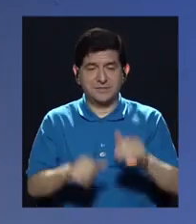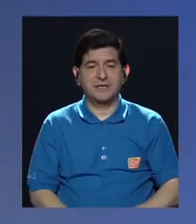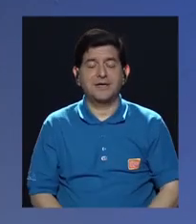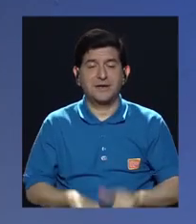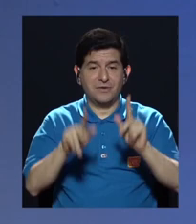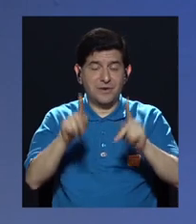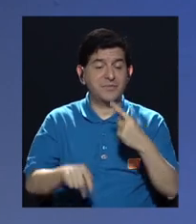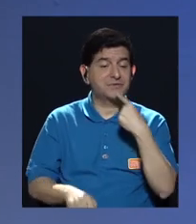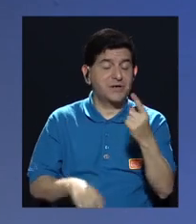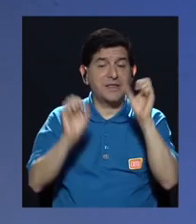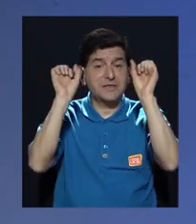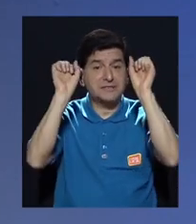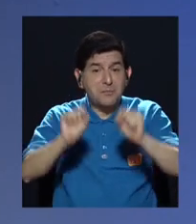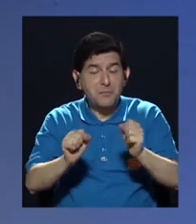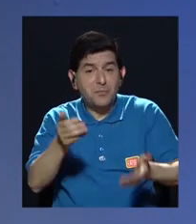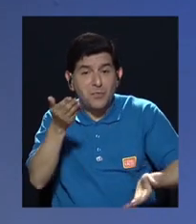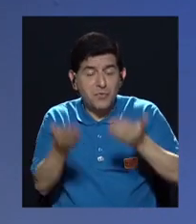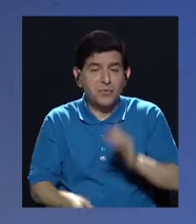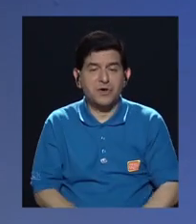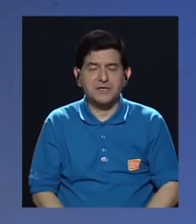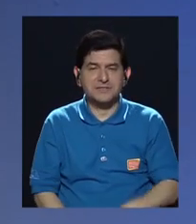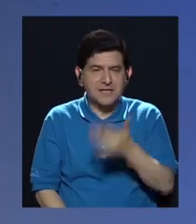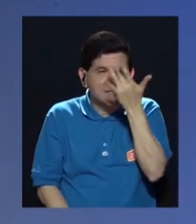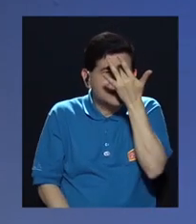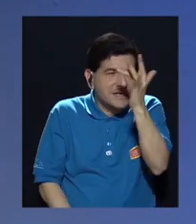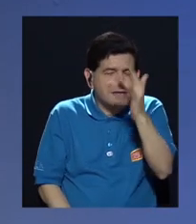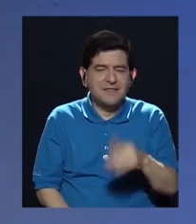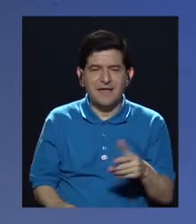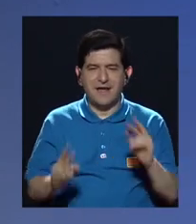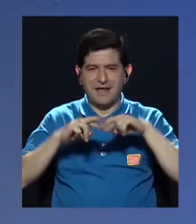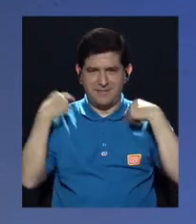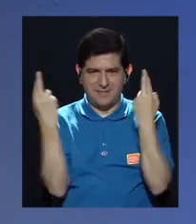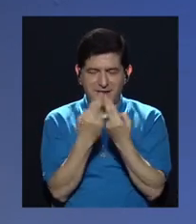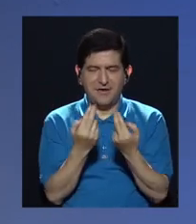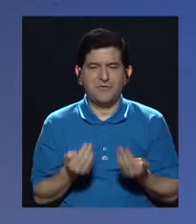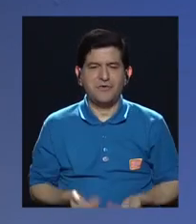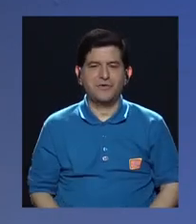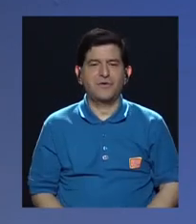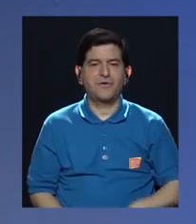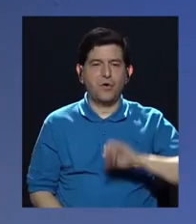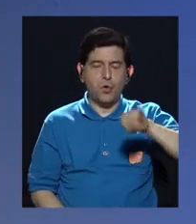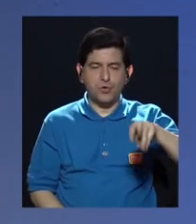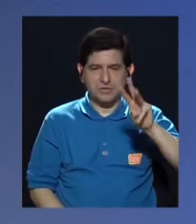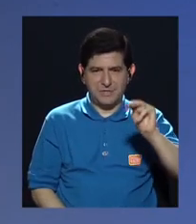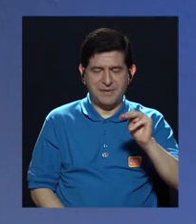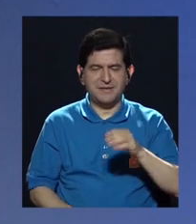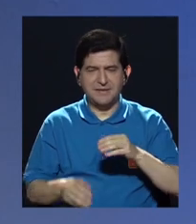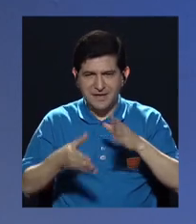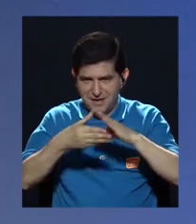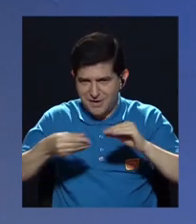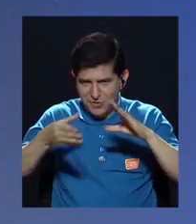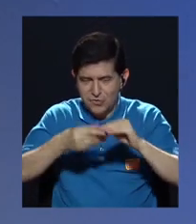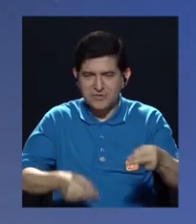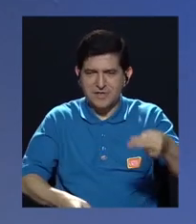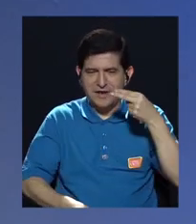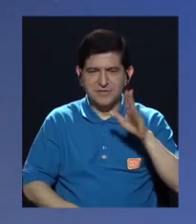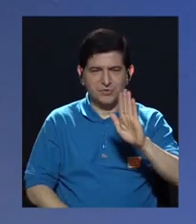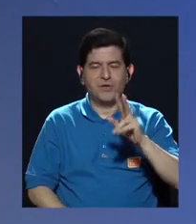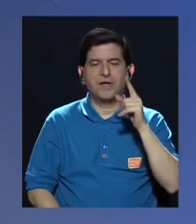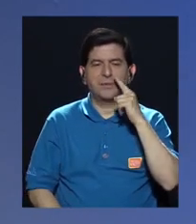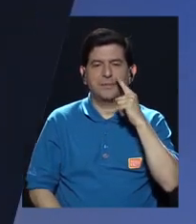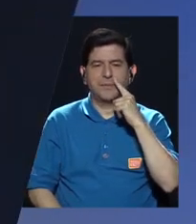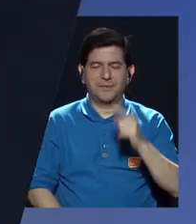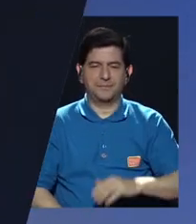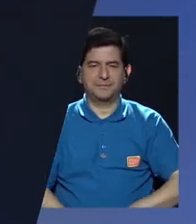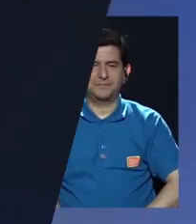con quien dicen que pudo haber sido el autor intelectual de ese encuentro. Don José Martí nos contará la historia desde su